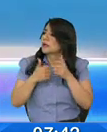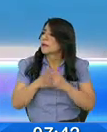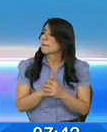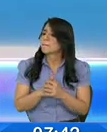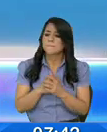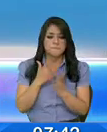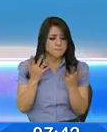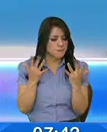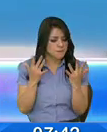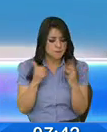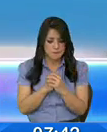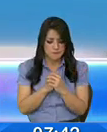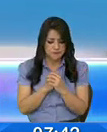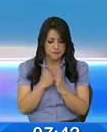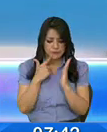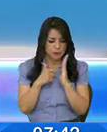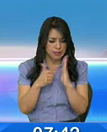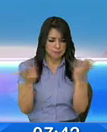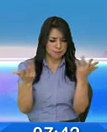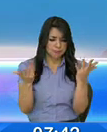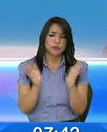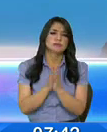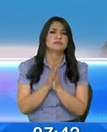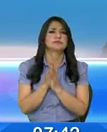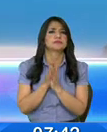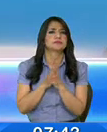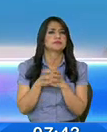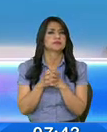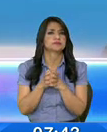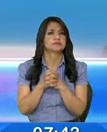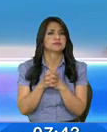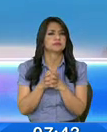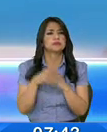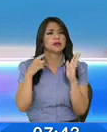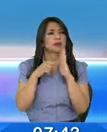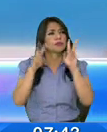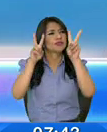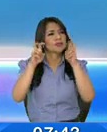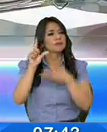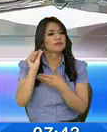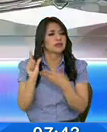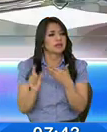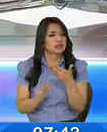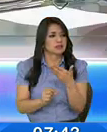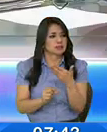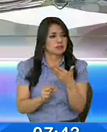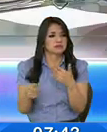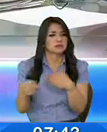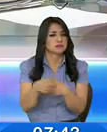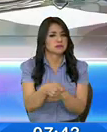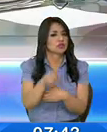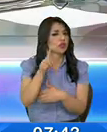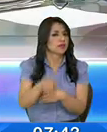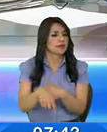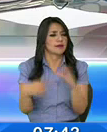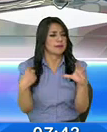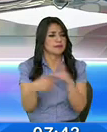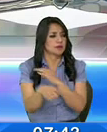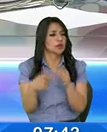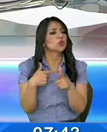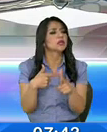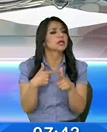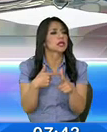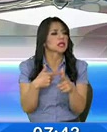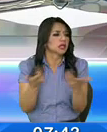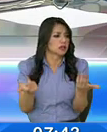en todo caso hay temas en el tema monetario mismo que no debieron haberse enviado con el carácter de urgente